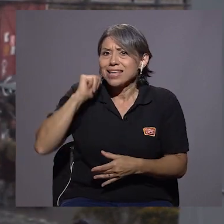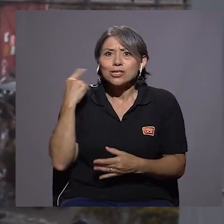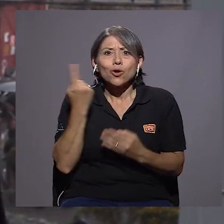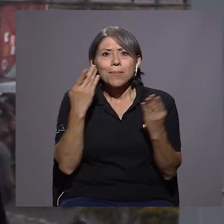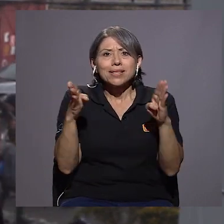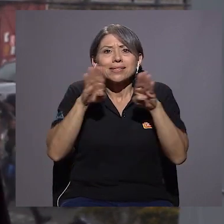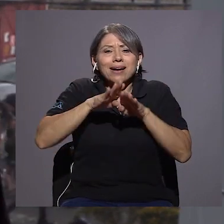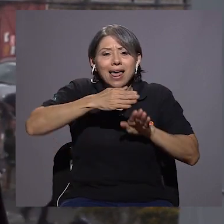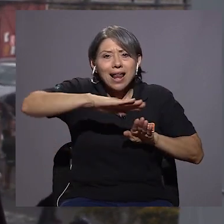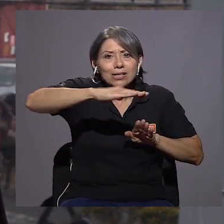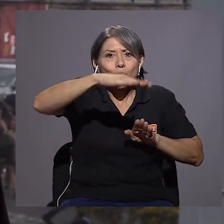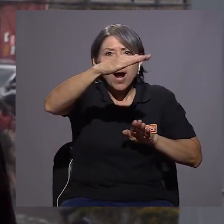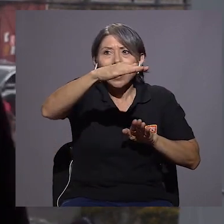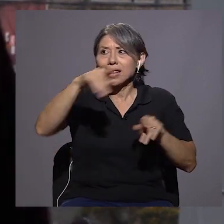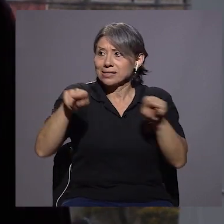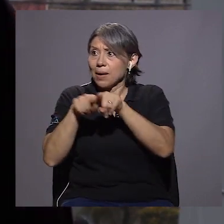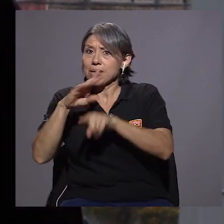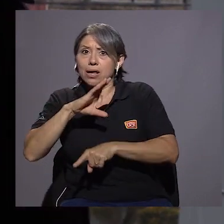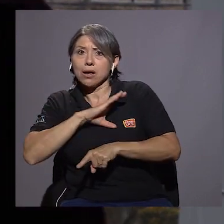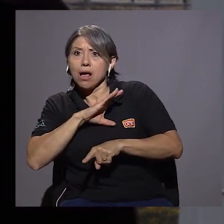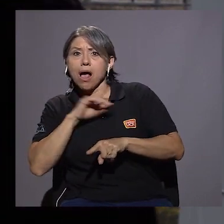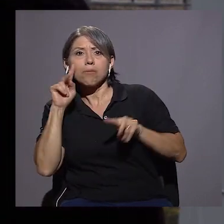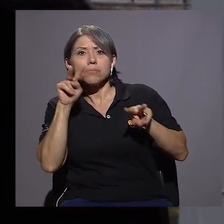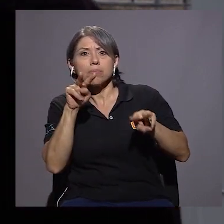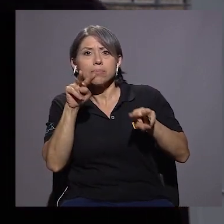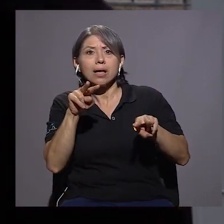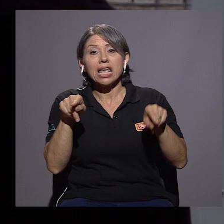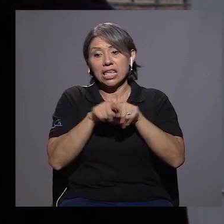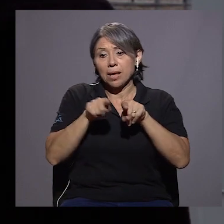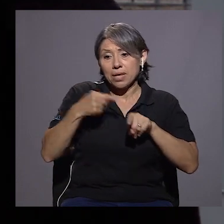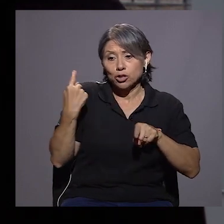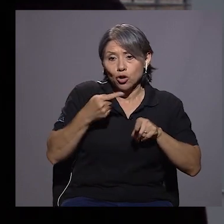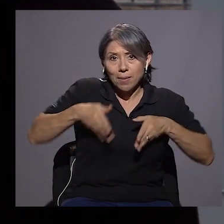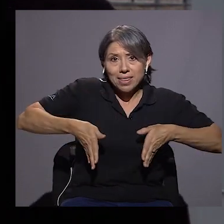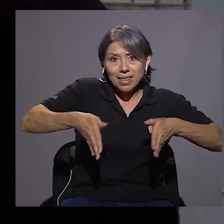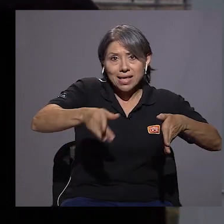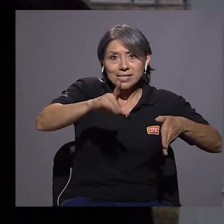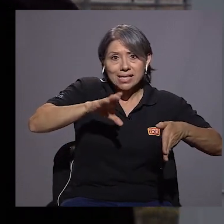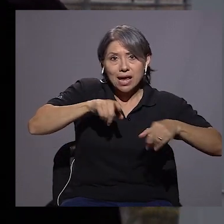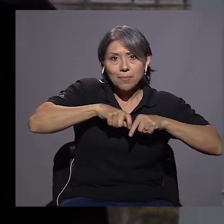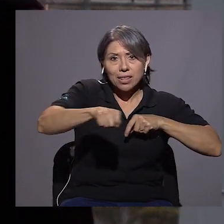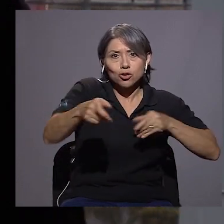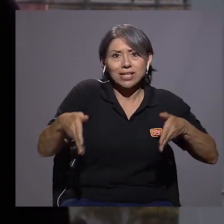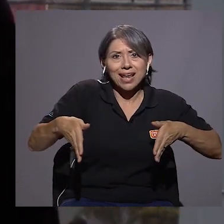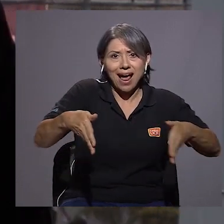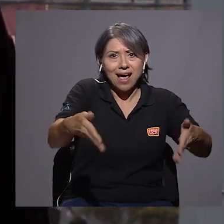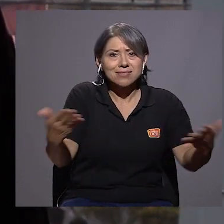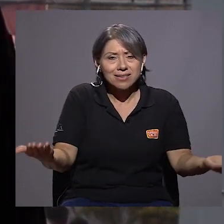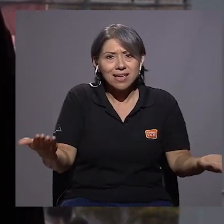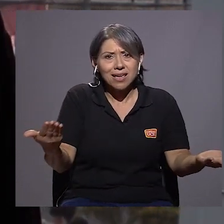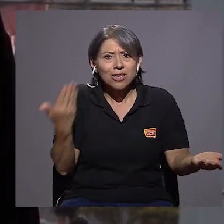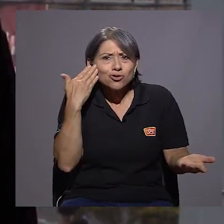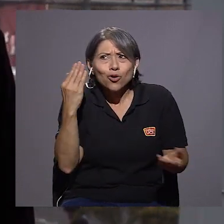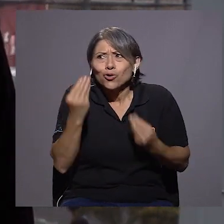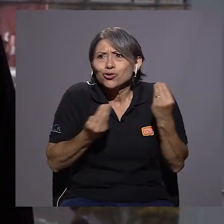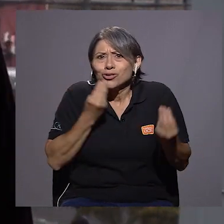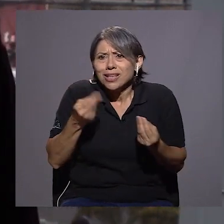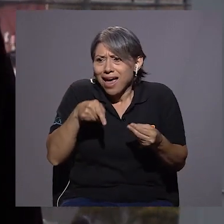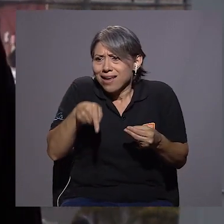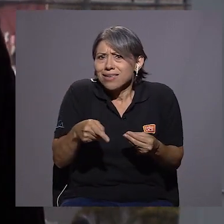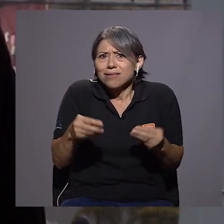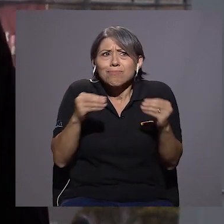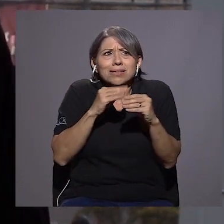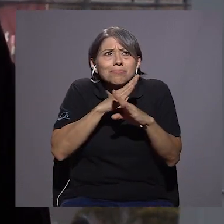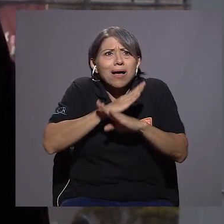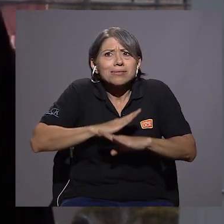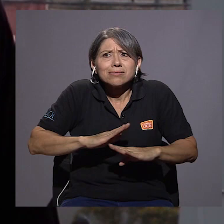las gradas, cuidados por los guardas, ¿verdad? Y teníamos 100 metros de calle. Absolutamente más, yo no sé qué manifestación